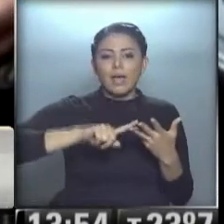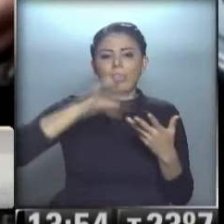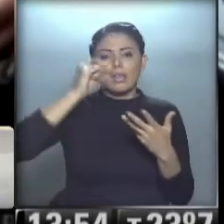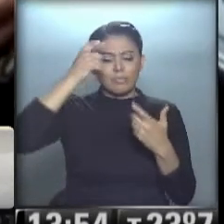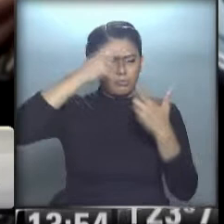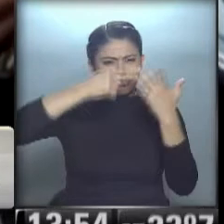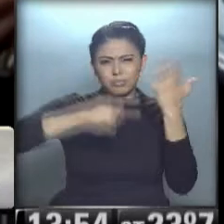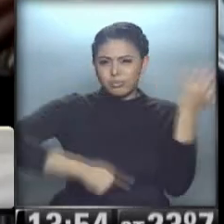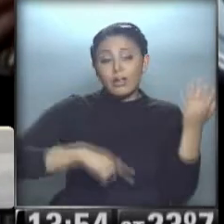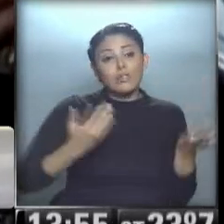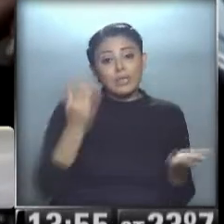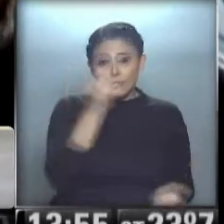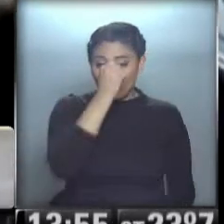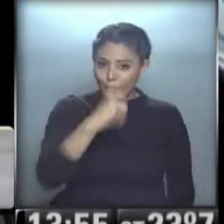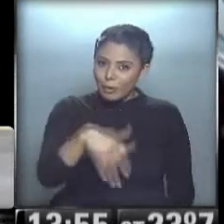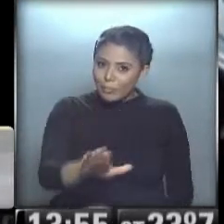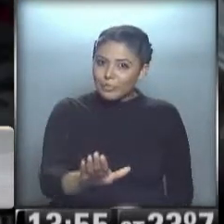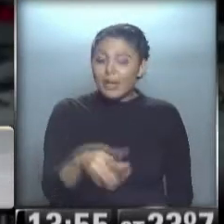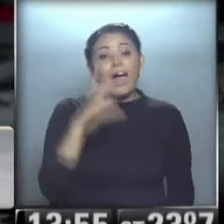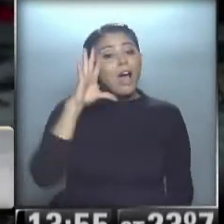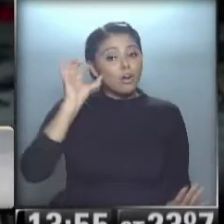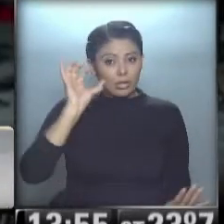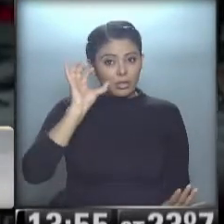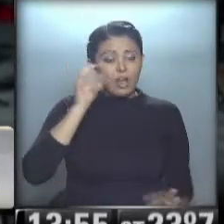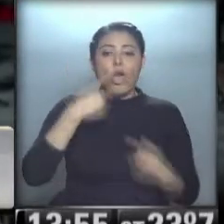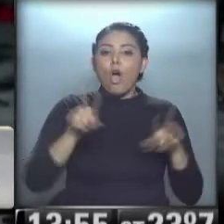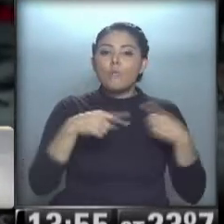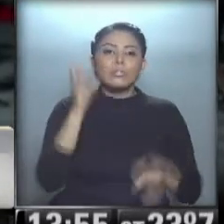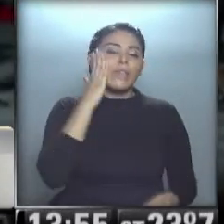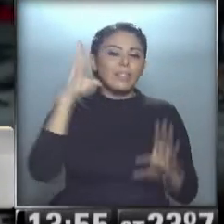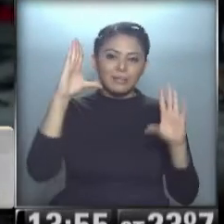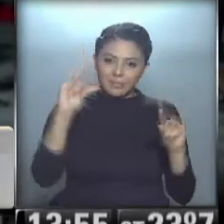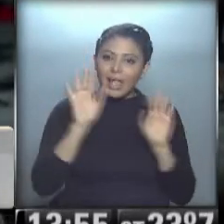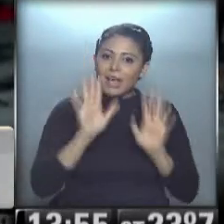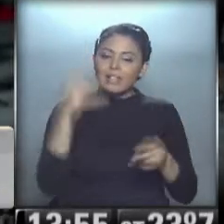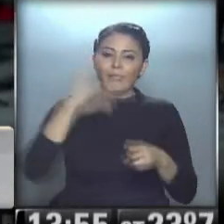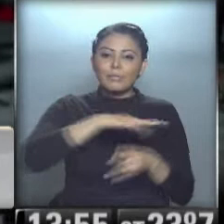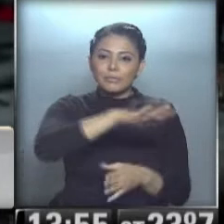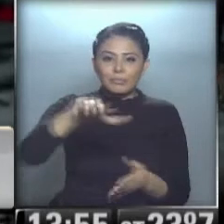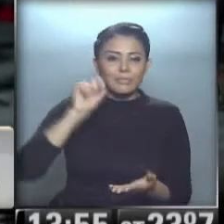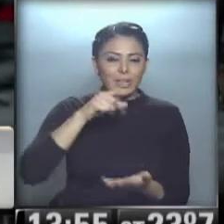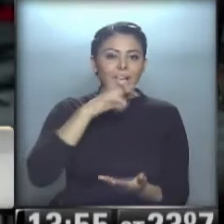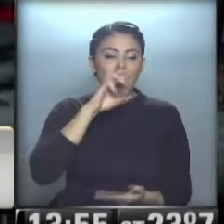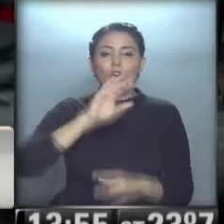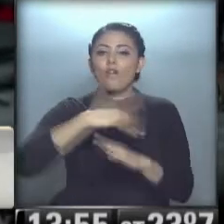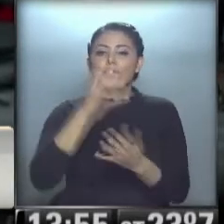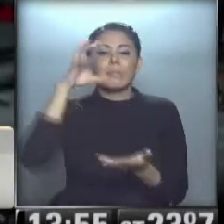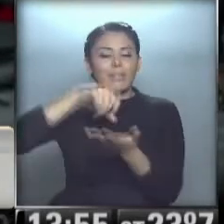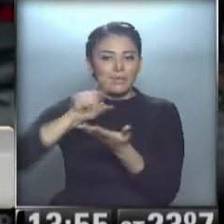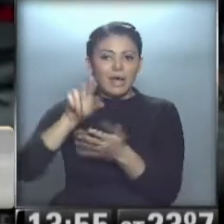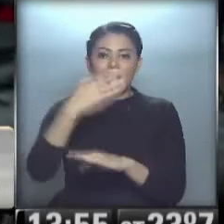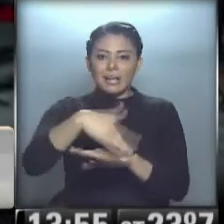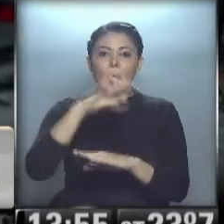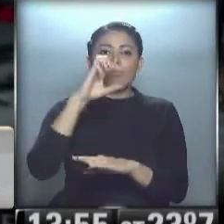muchos artistas más. Así que este fin de semana entonces te recuerdo, Música al Atardecer en la plazoleta Julio de Caro, frente al Palais de Glass en la